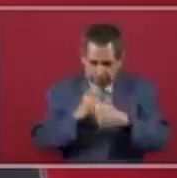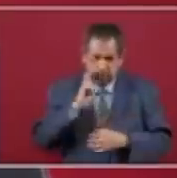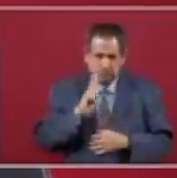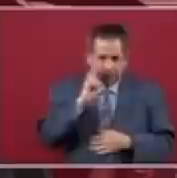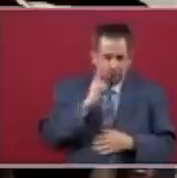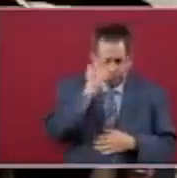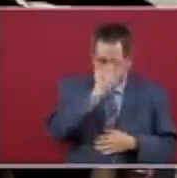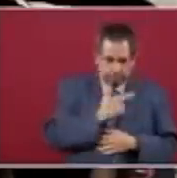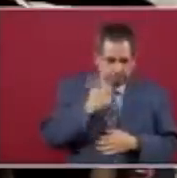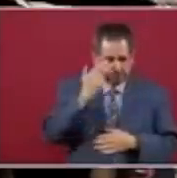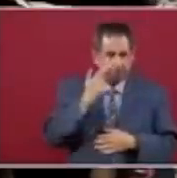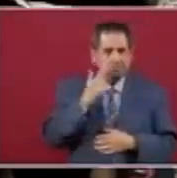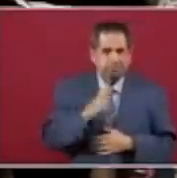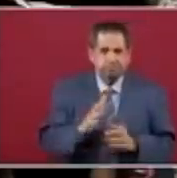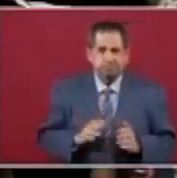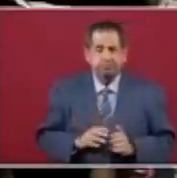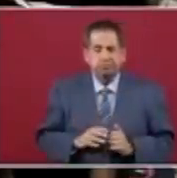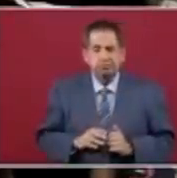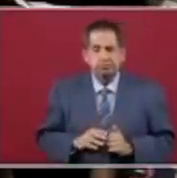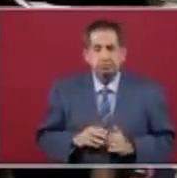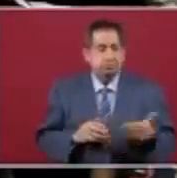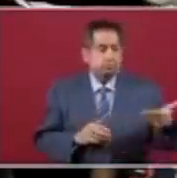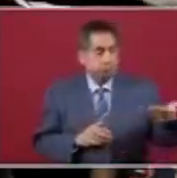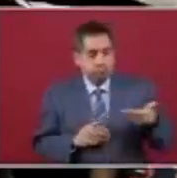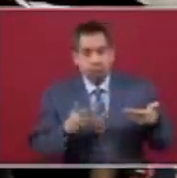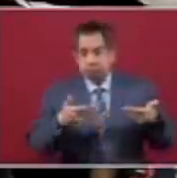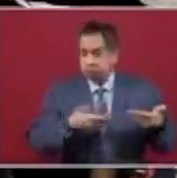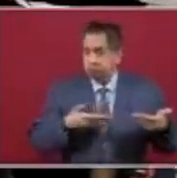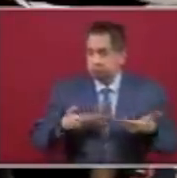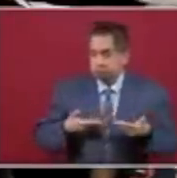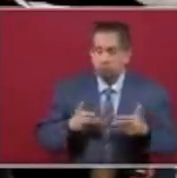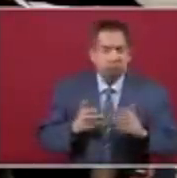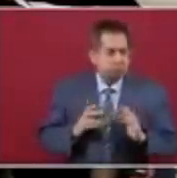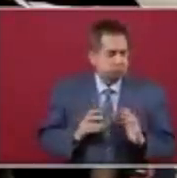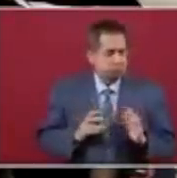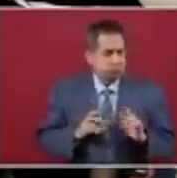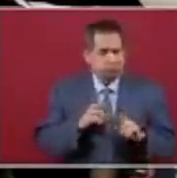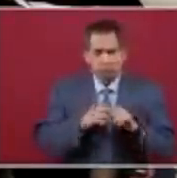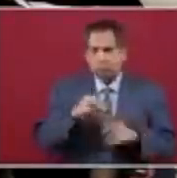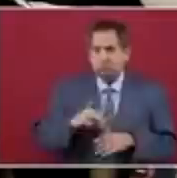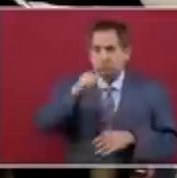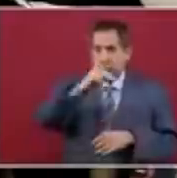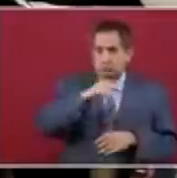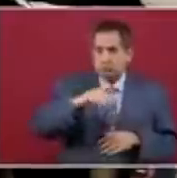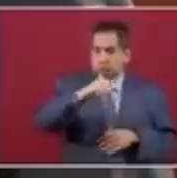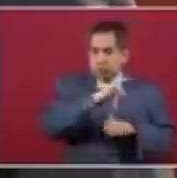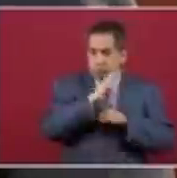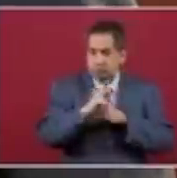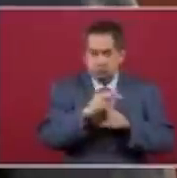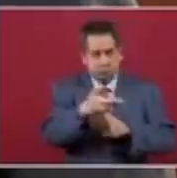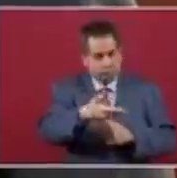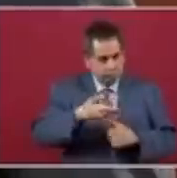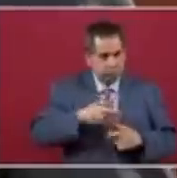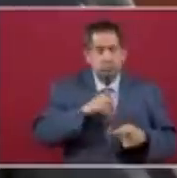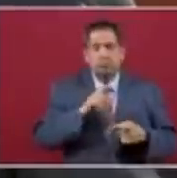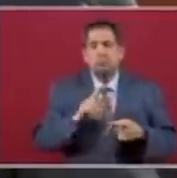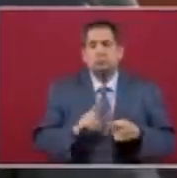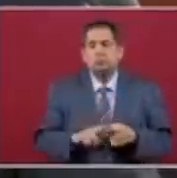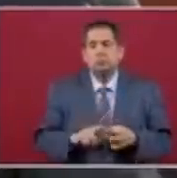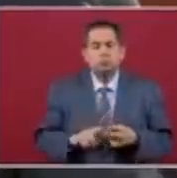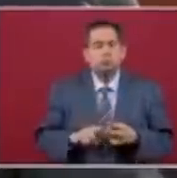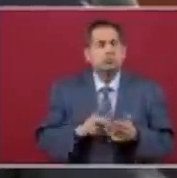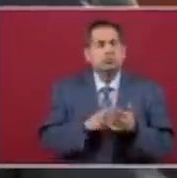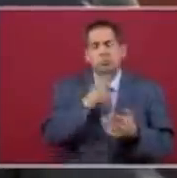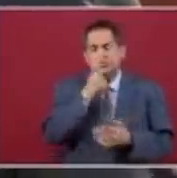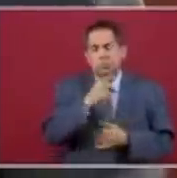revisar. Me lo han planteado en el norte del país, me lo plantearon,